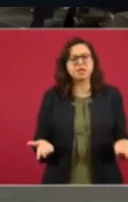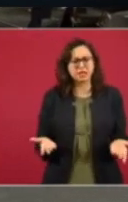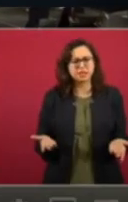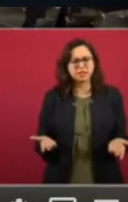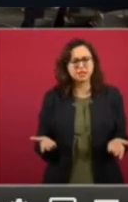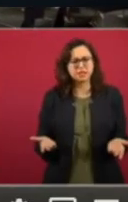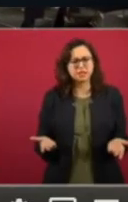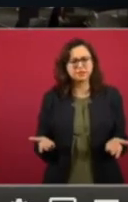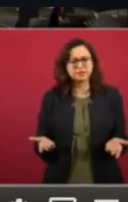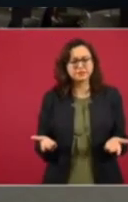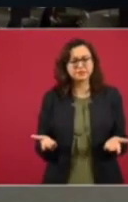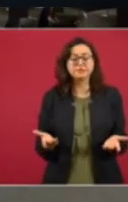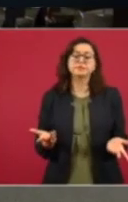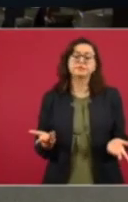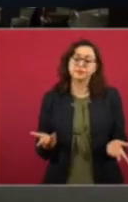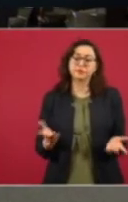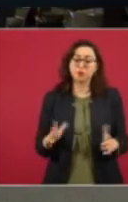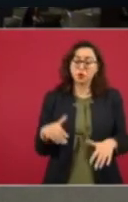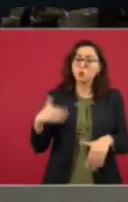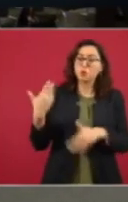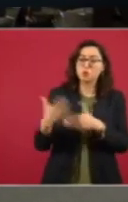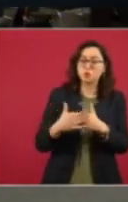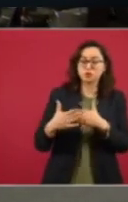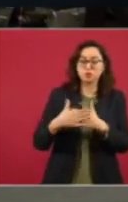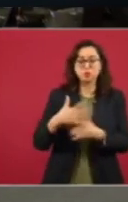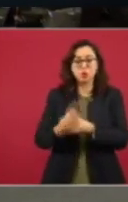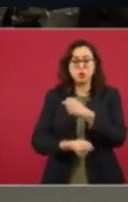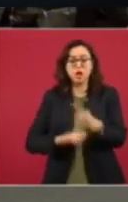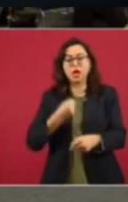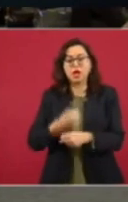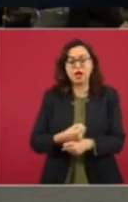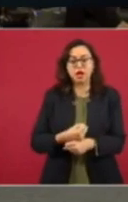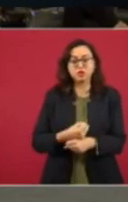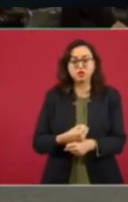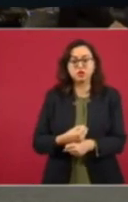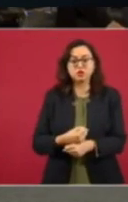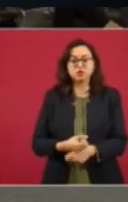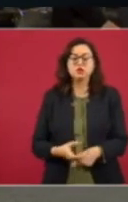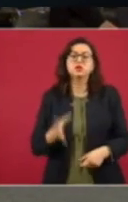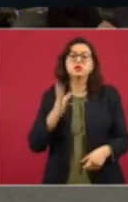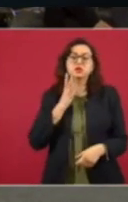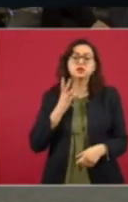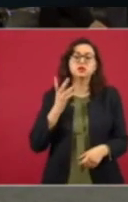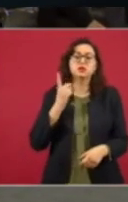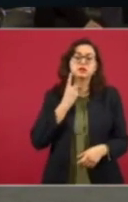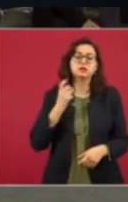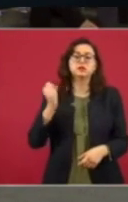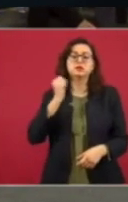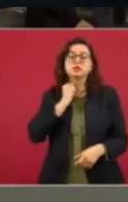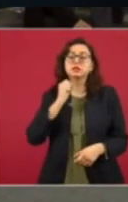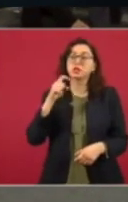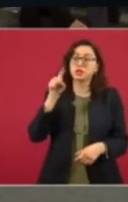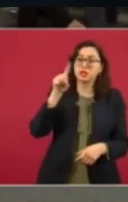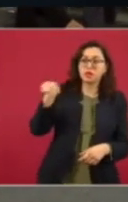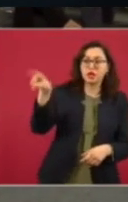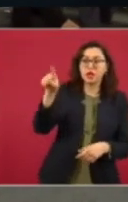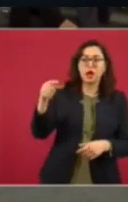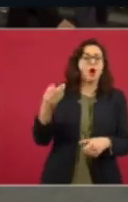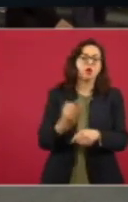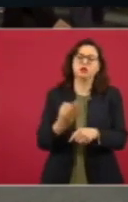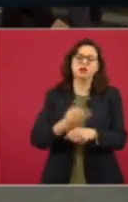en el próximo periodo ordinario de sesiones, porque ya no va a haber